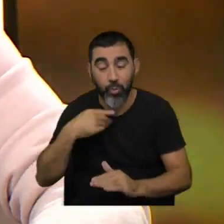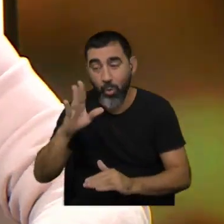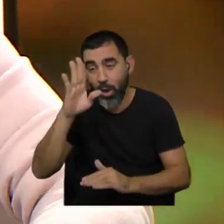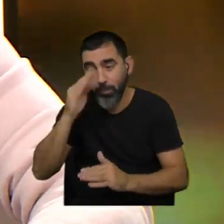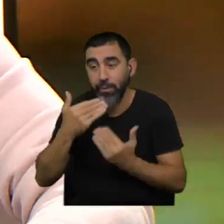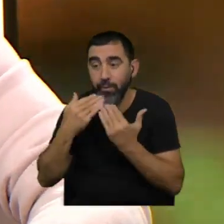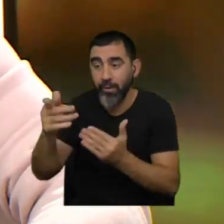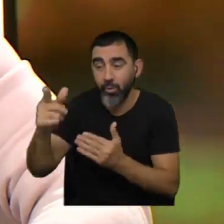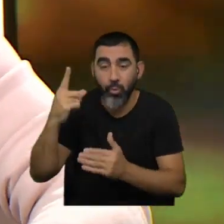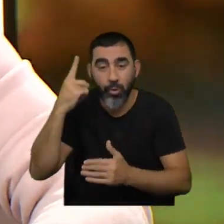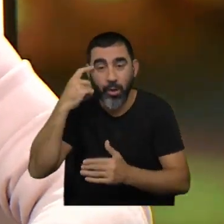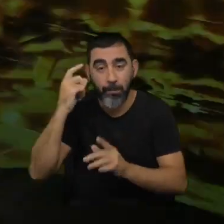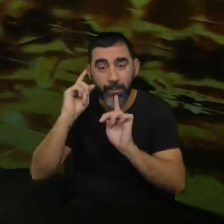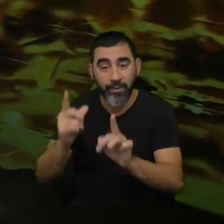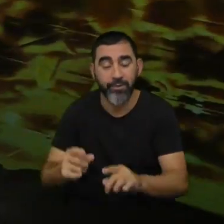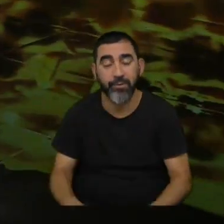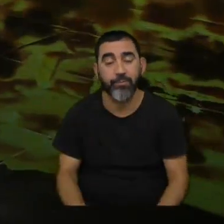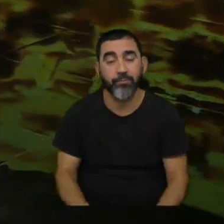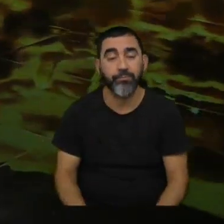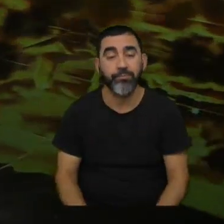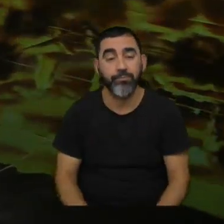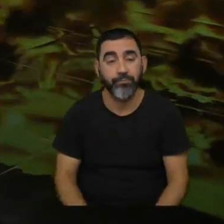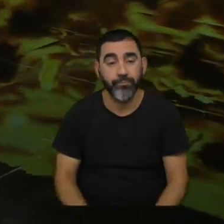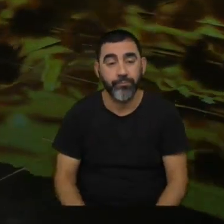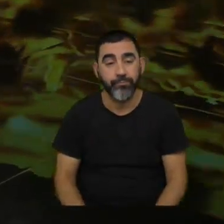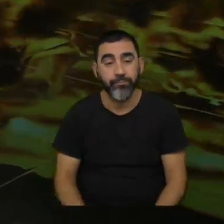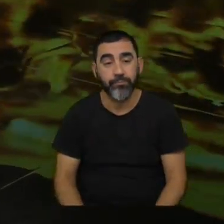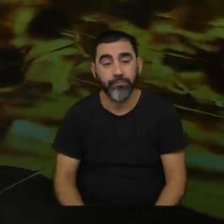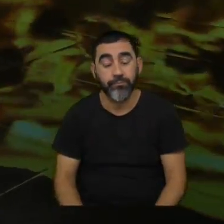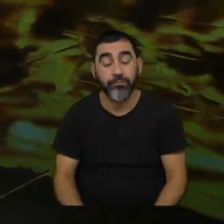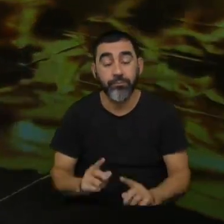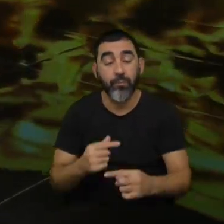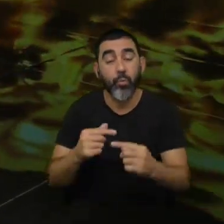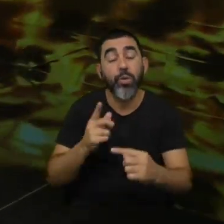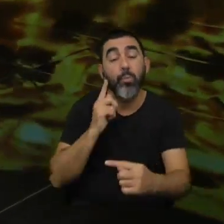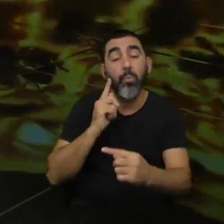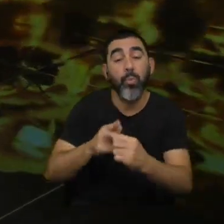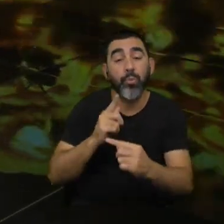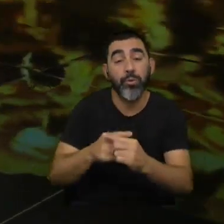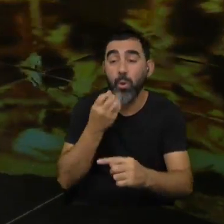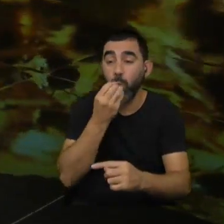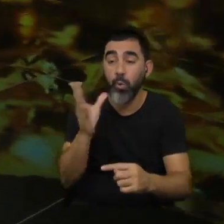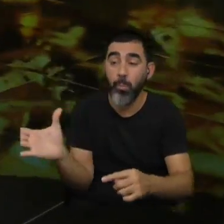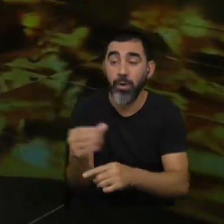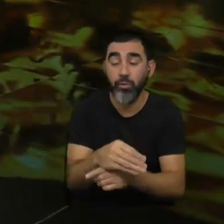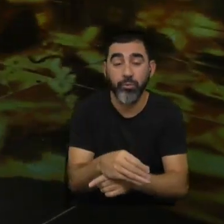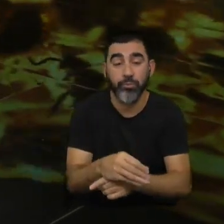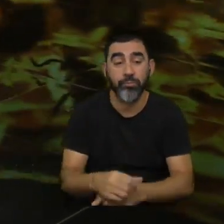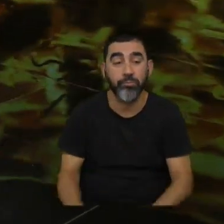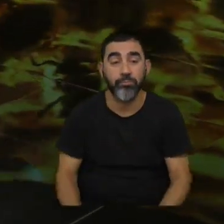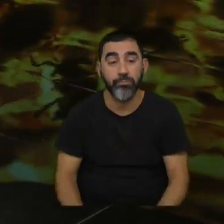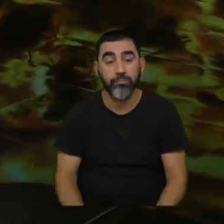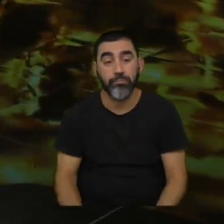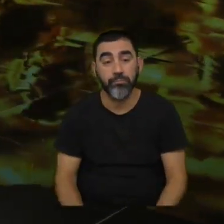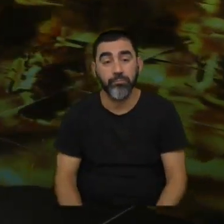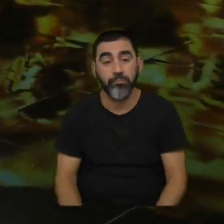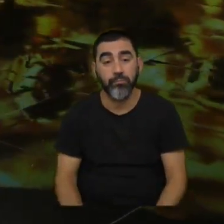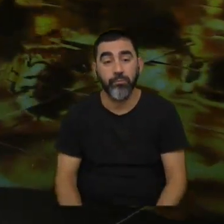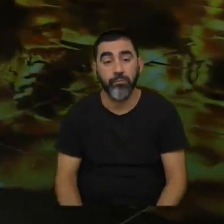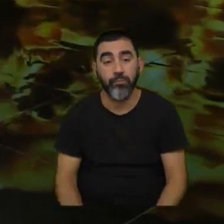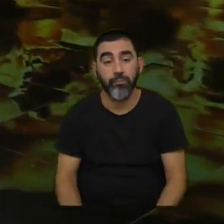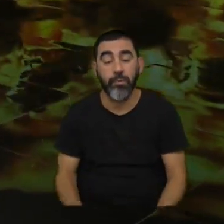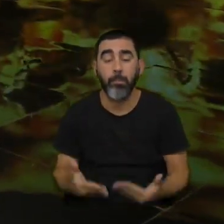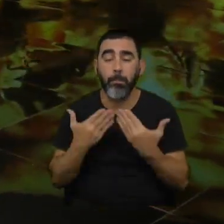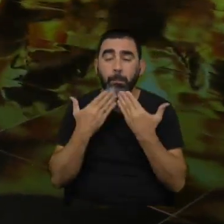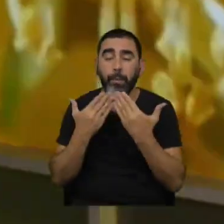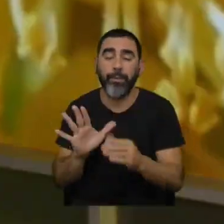de ellos también. Está bueno, y en definitiva los saldos positivos son buenos para todos. Esta pregunta casi se es media